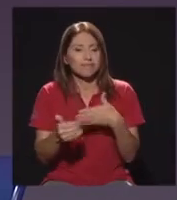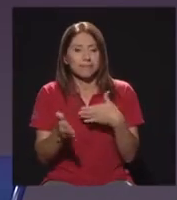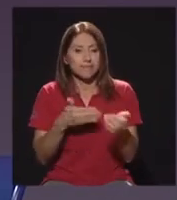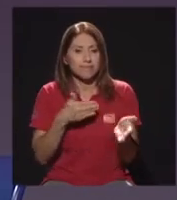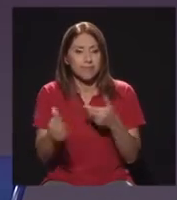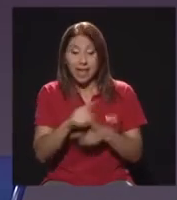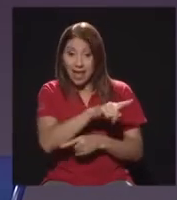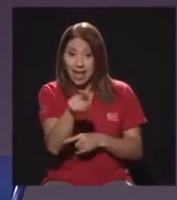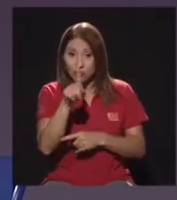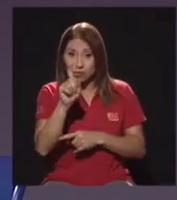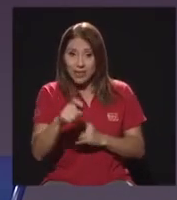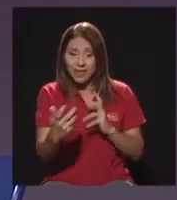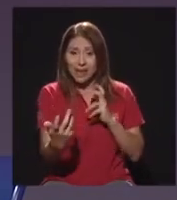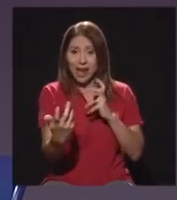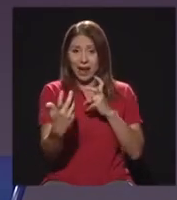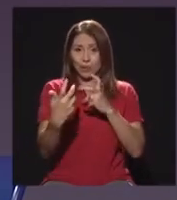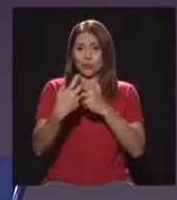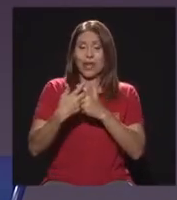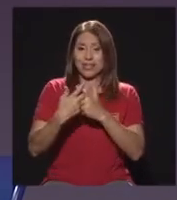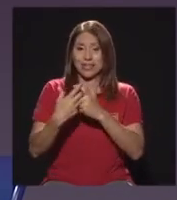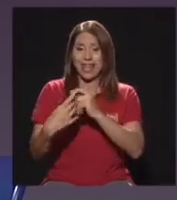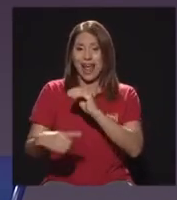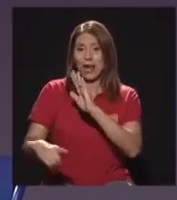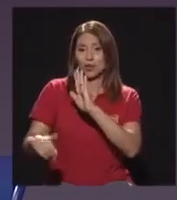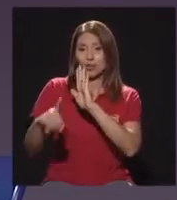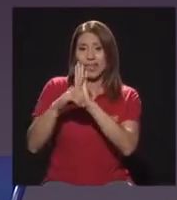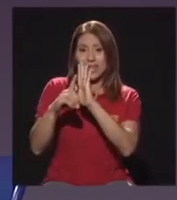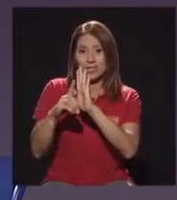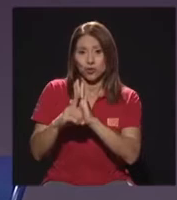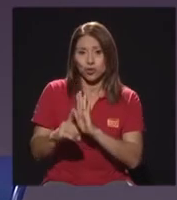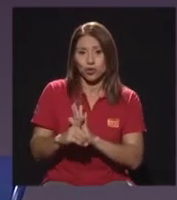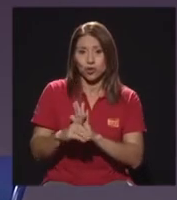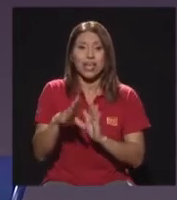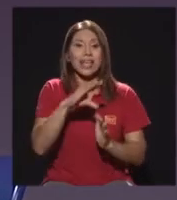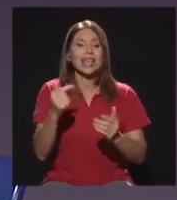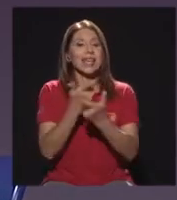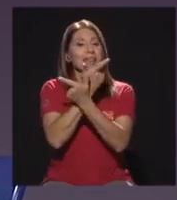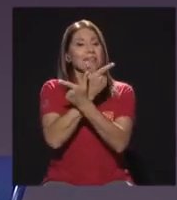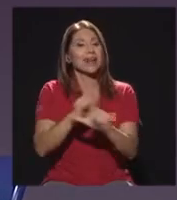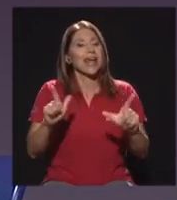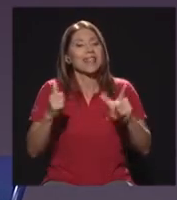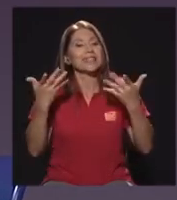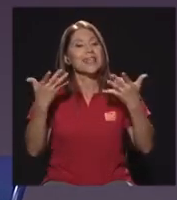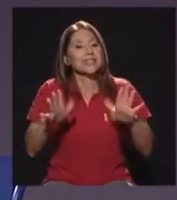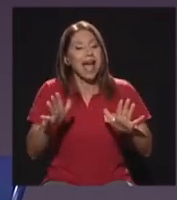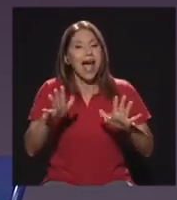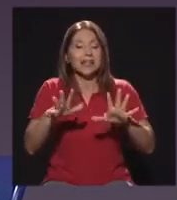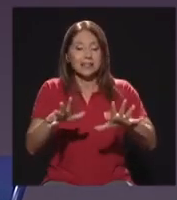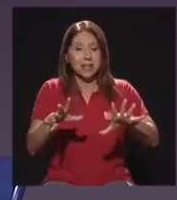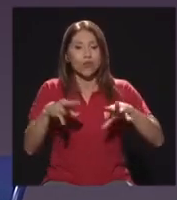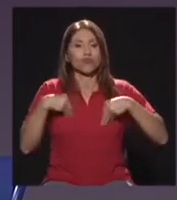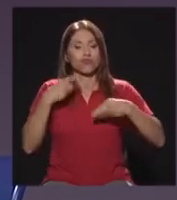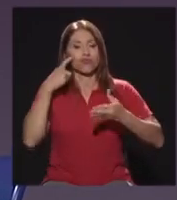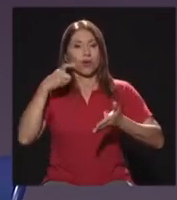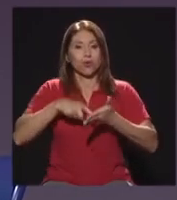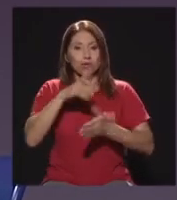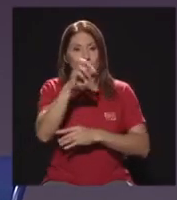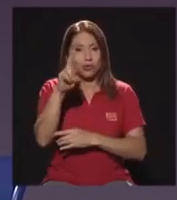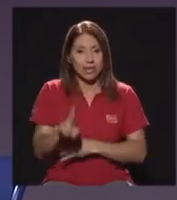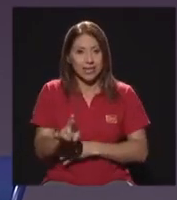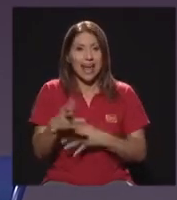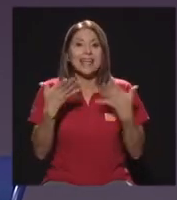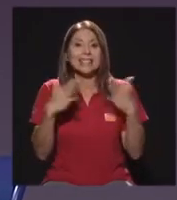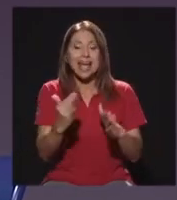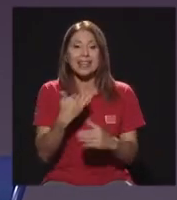tienen que ajustarse a los derechos y las libertades que ya han sido reconocidas en costa rica y que incluso ya gozan de